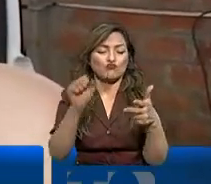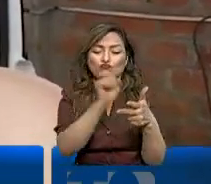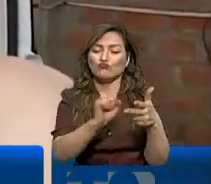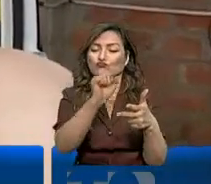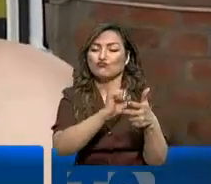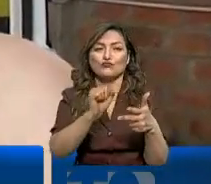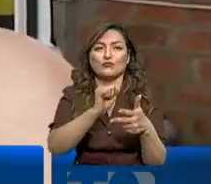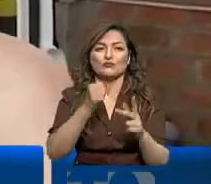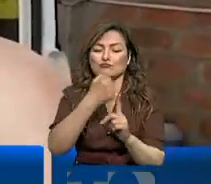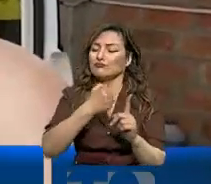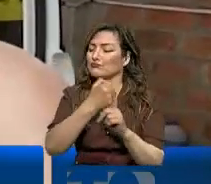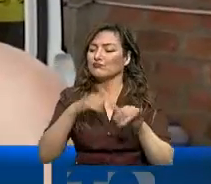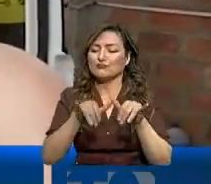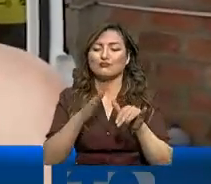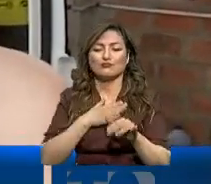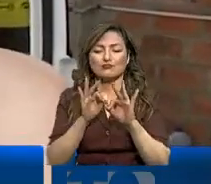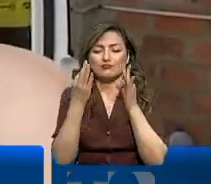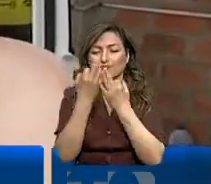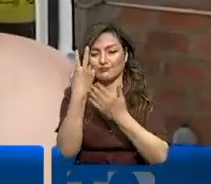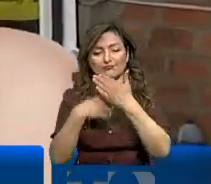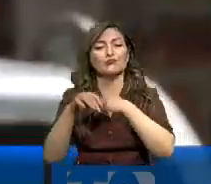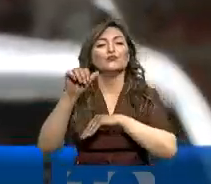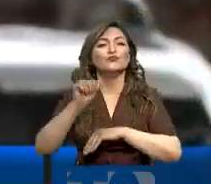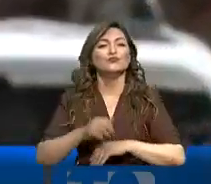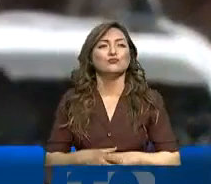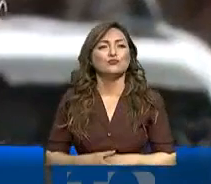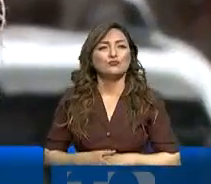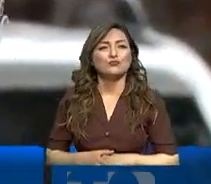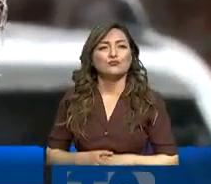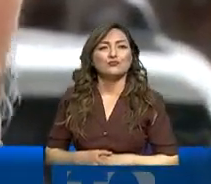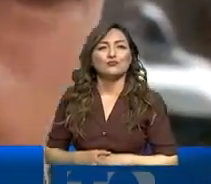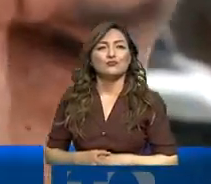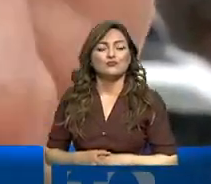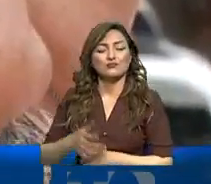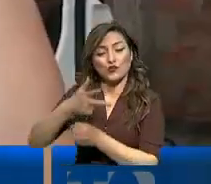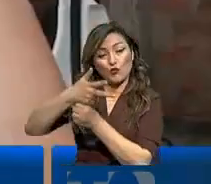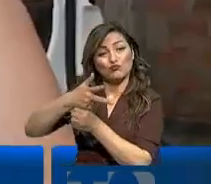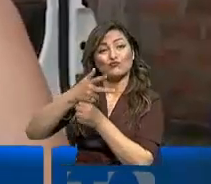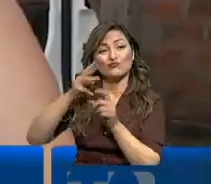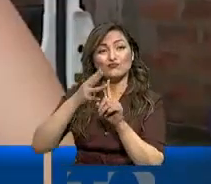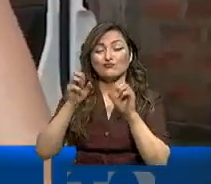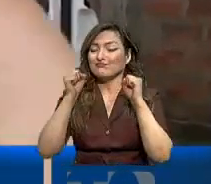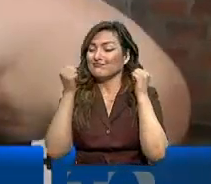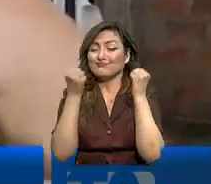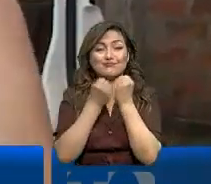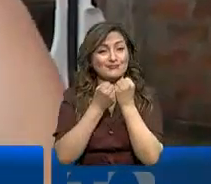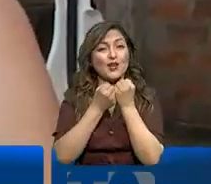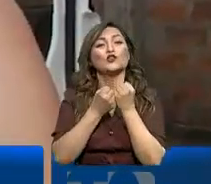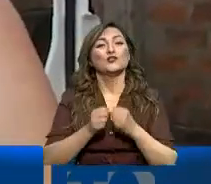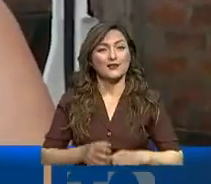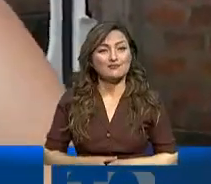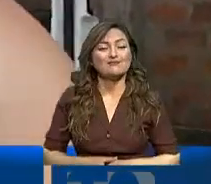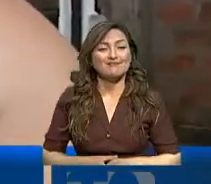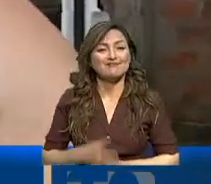y tengo que tirar para adelante por mi familia, mis hijas y todo. Esto se conoció por un video que se hizo viral en redes sociales